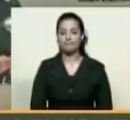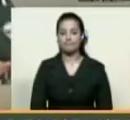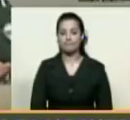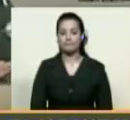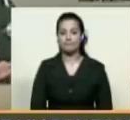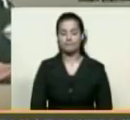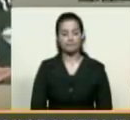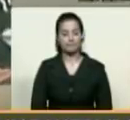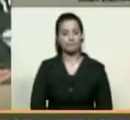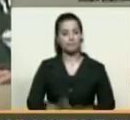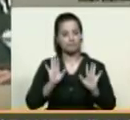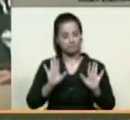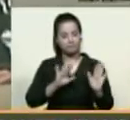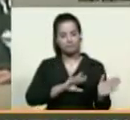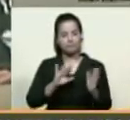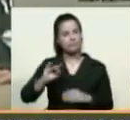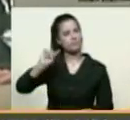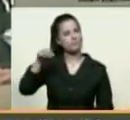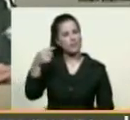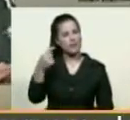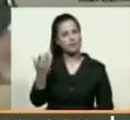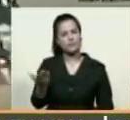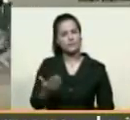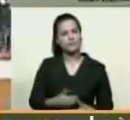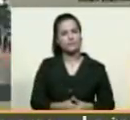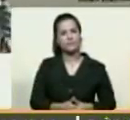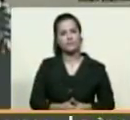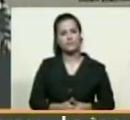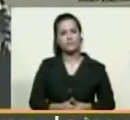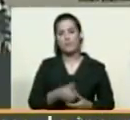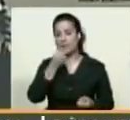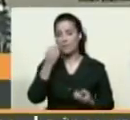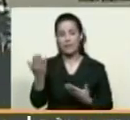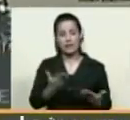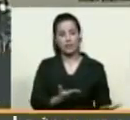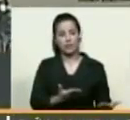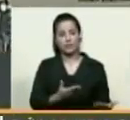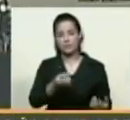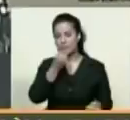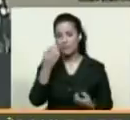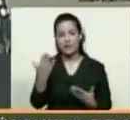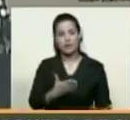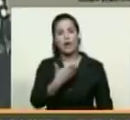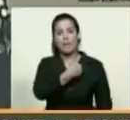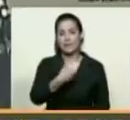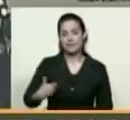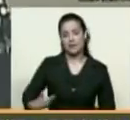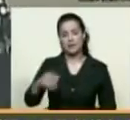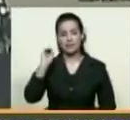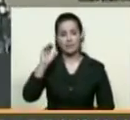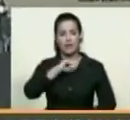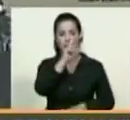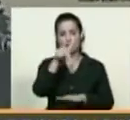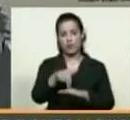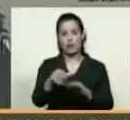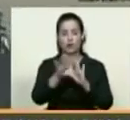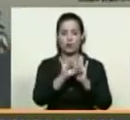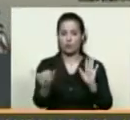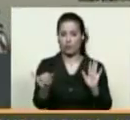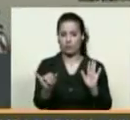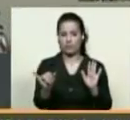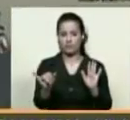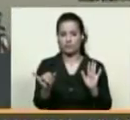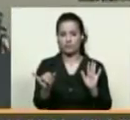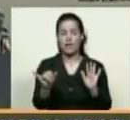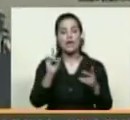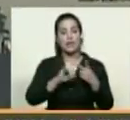En primer lugar, quiero darle la bienvenida a la Presidenta de la Asamblea Nacional Constituyente,